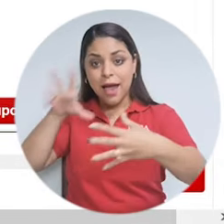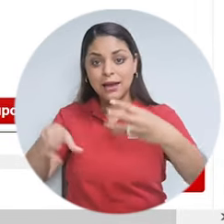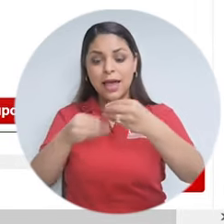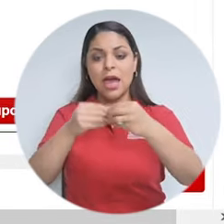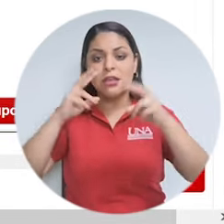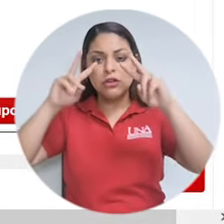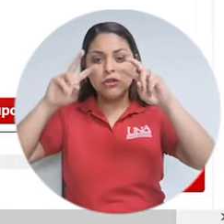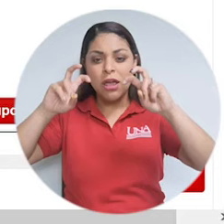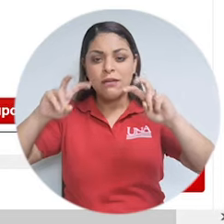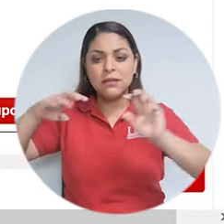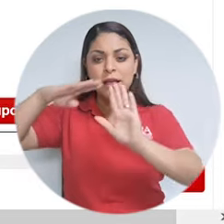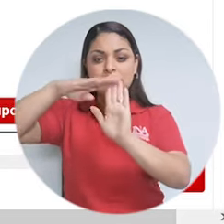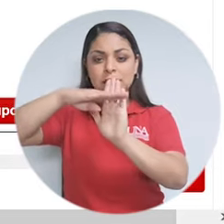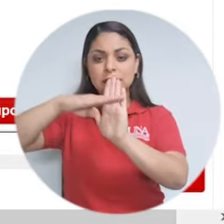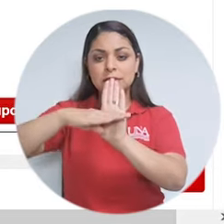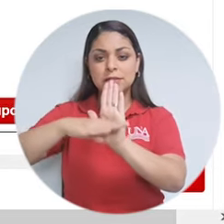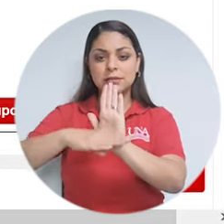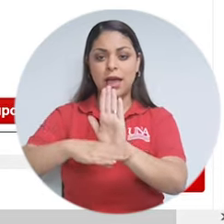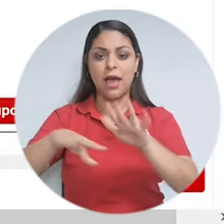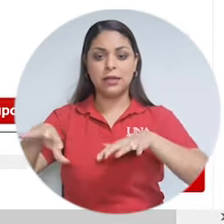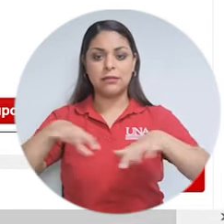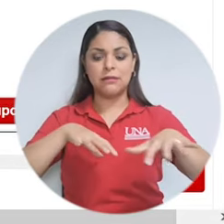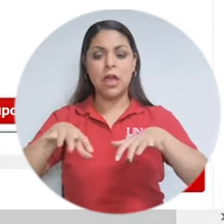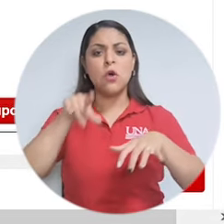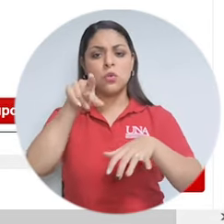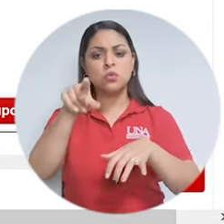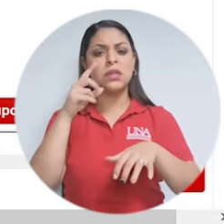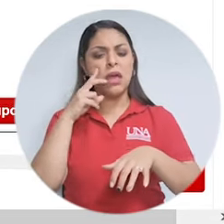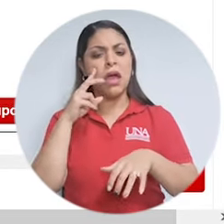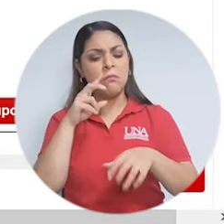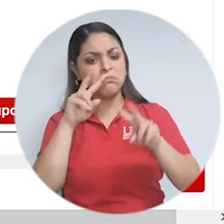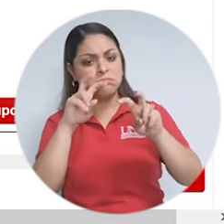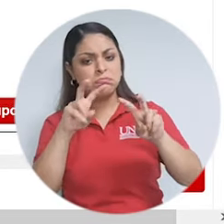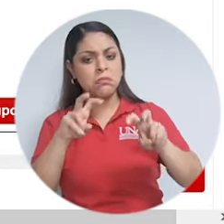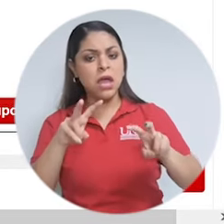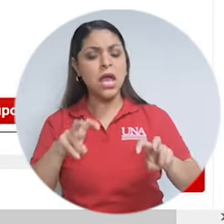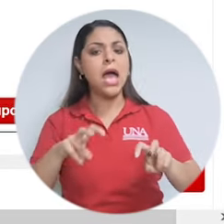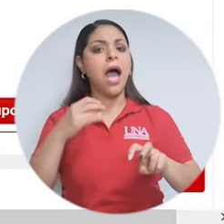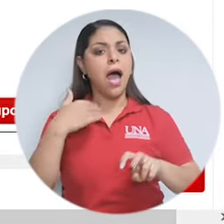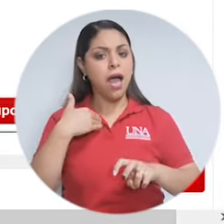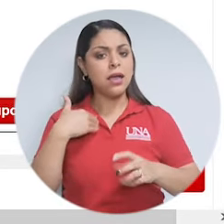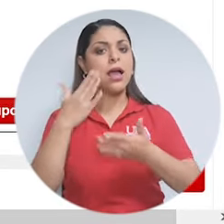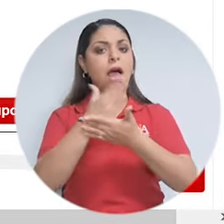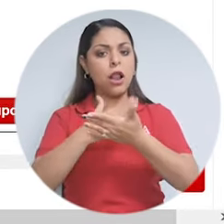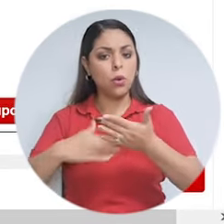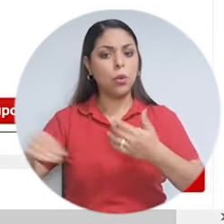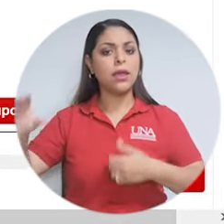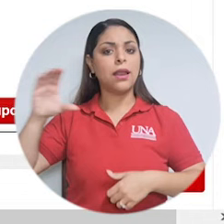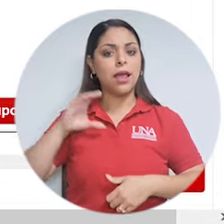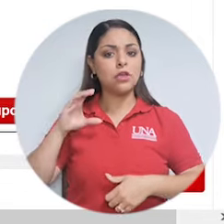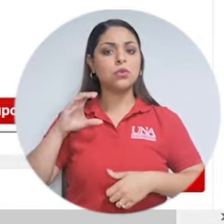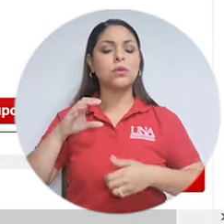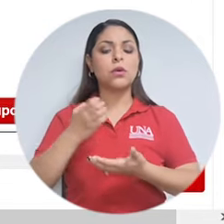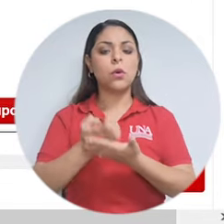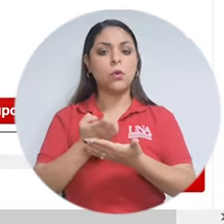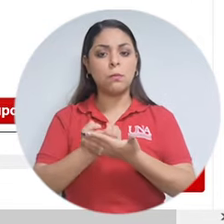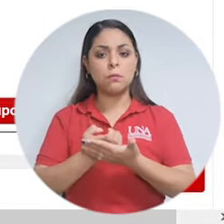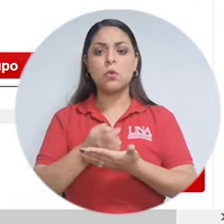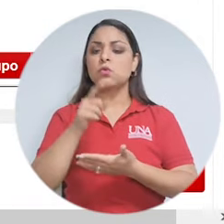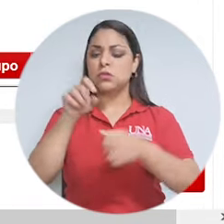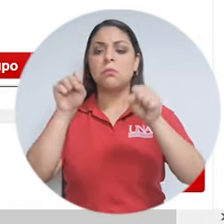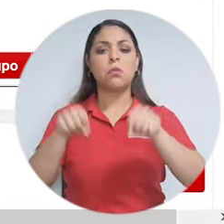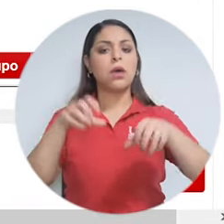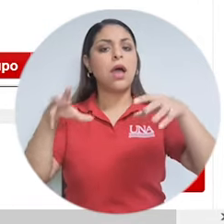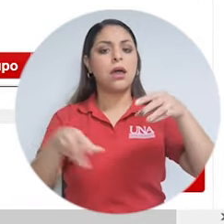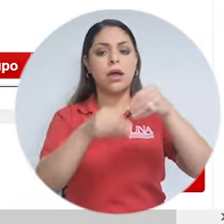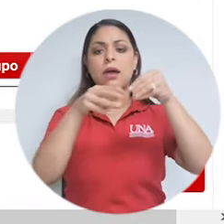actividades. Complete si existe alguno de los ingresos económicos indicados en la lista. Puede agregar las